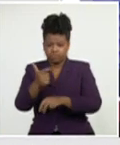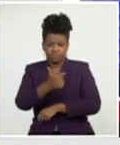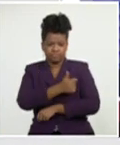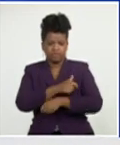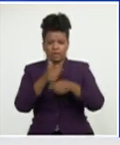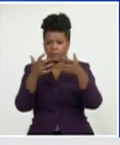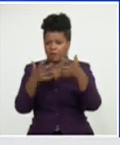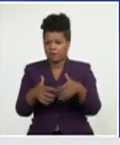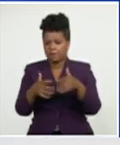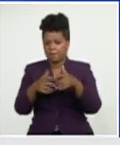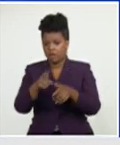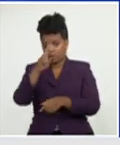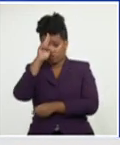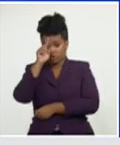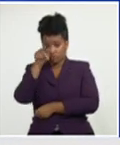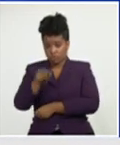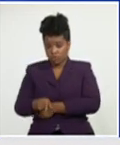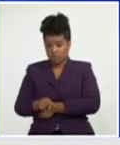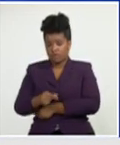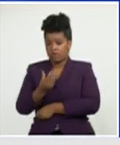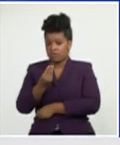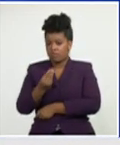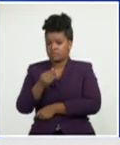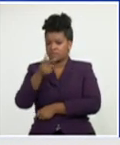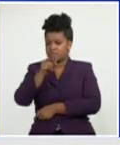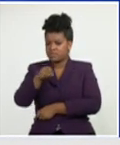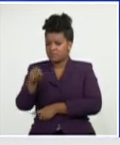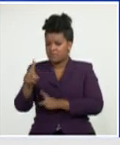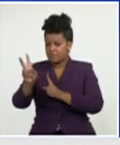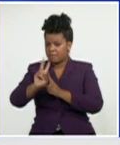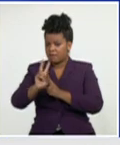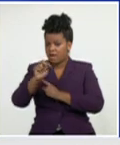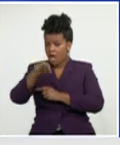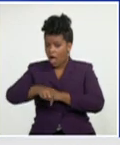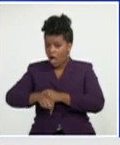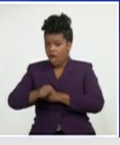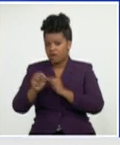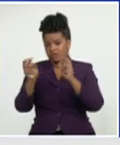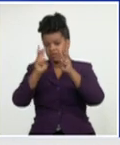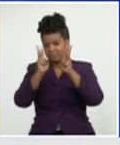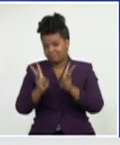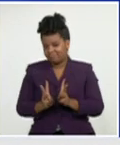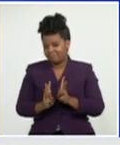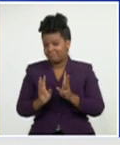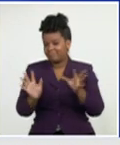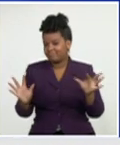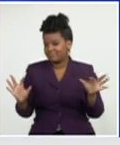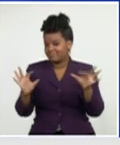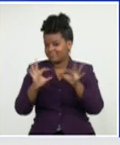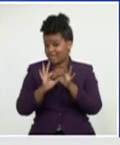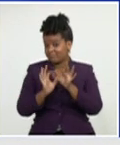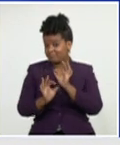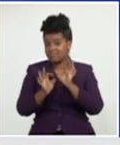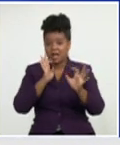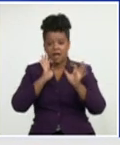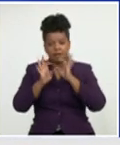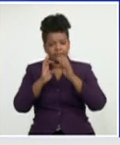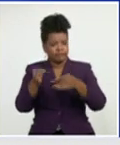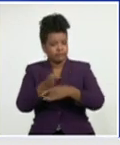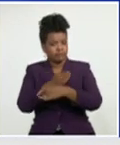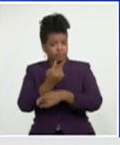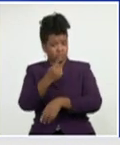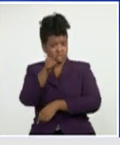doctora que muchos también televidentes se conectan a esta hora, también usuarios en redes sociales. Uno de ellos me